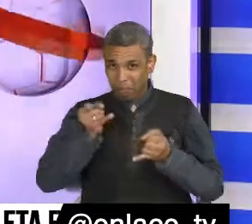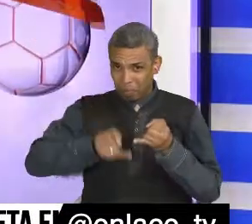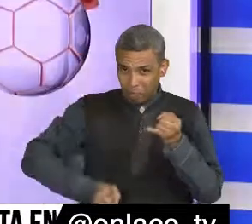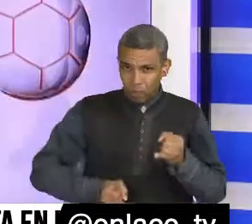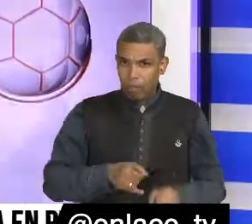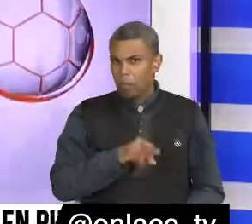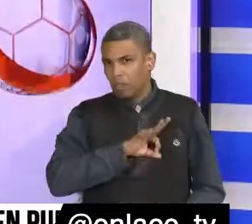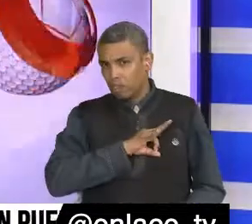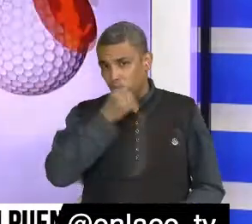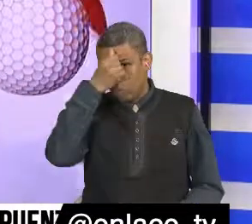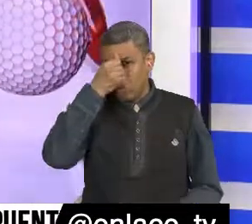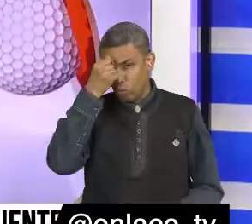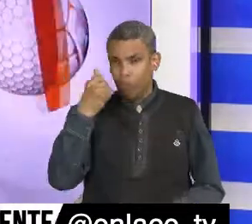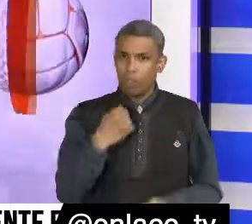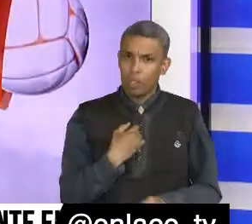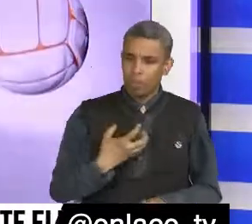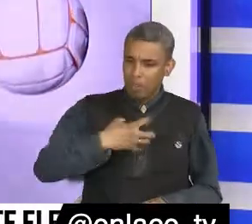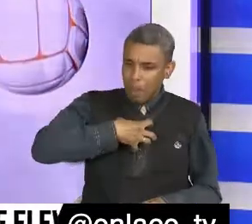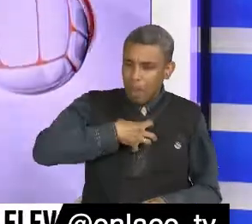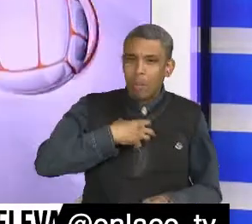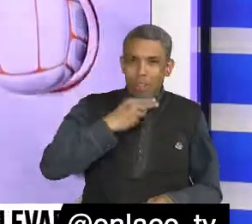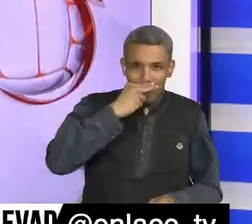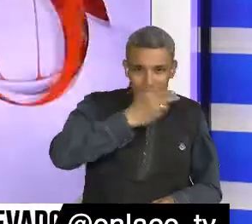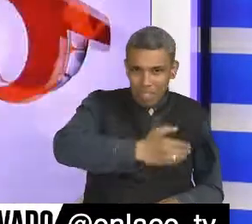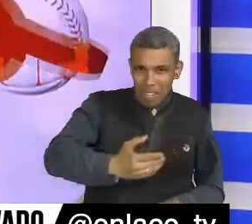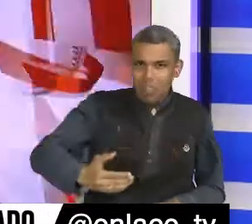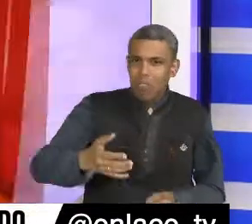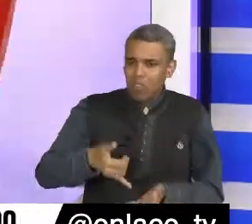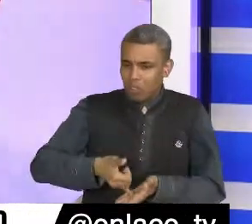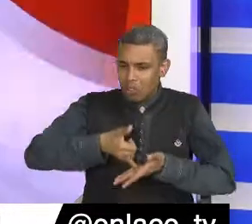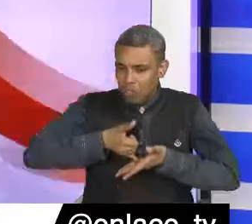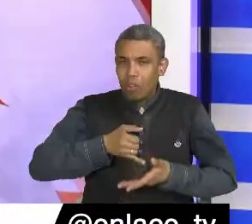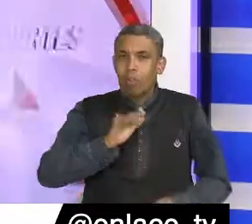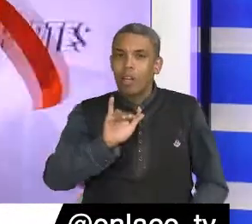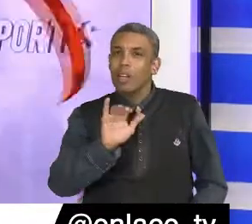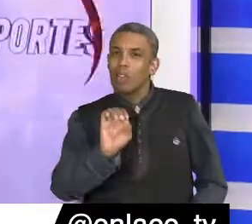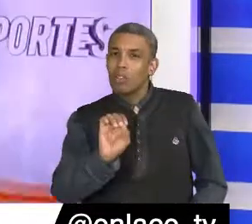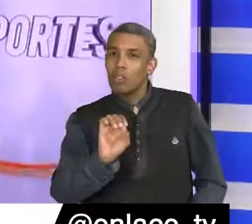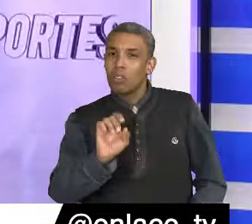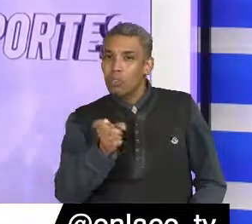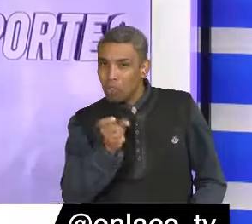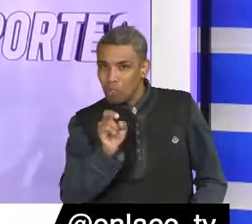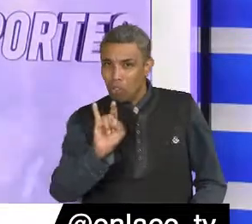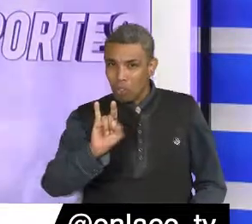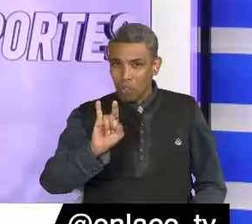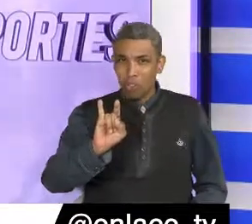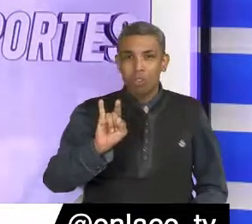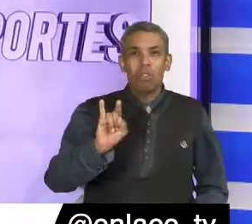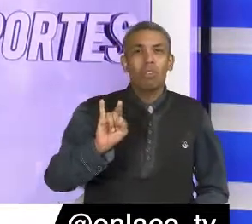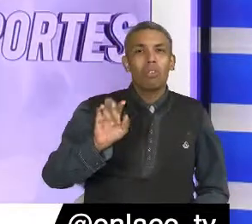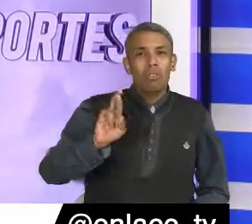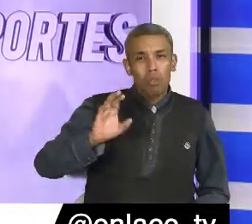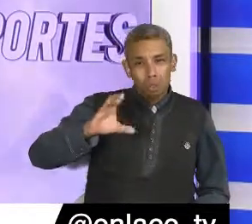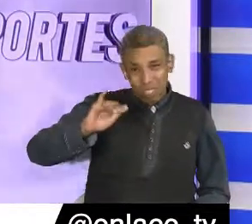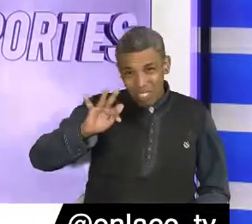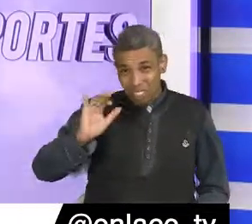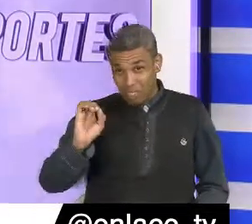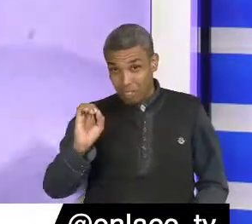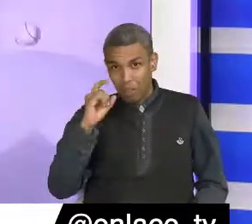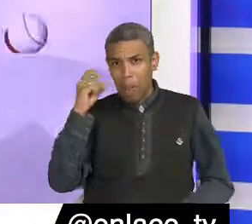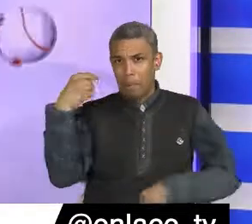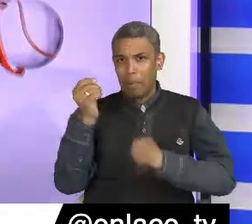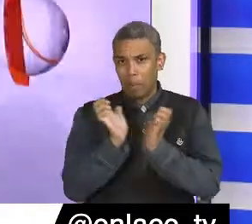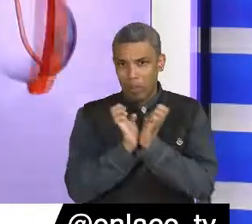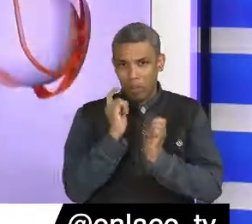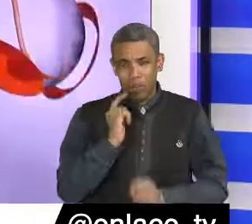nueva fecha del torneo Copa Yogurcito Fresca Leche, que tiene como escenario principal la cancha monumental del nororiente